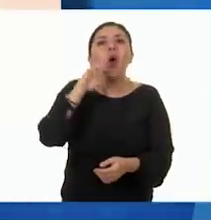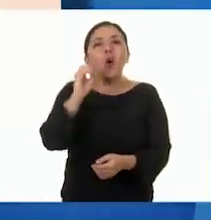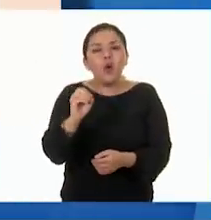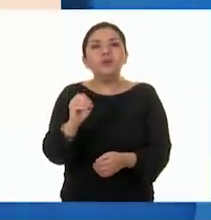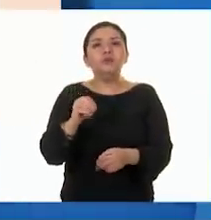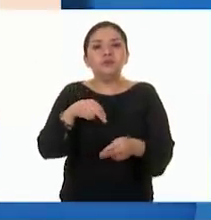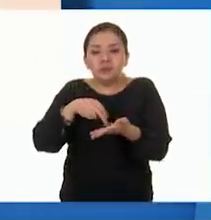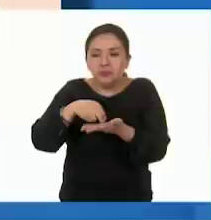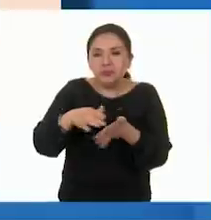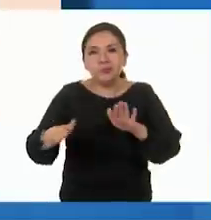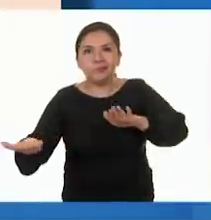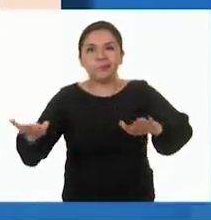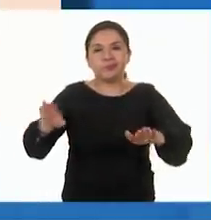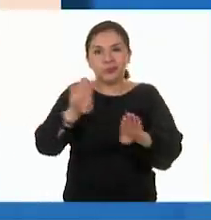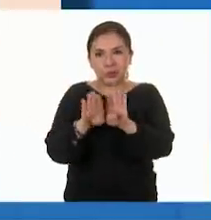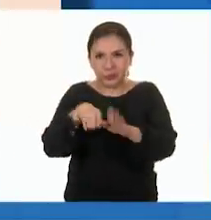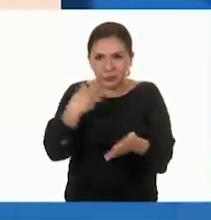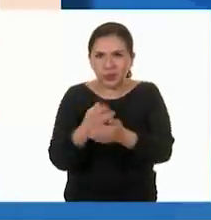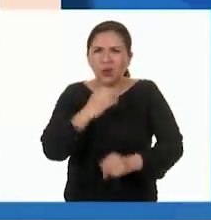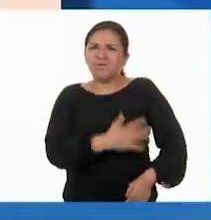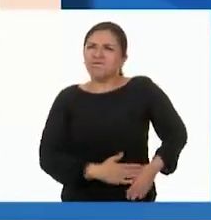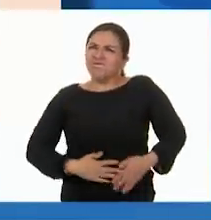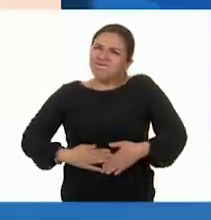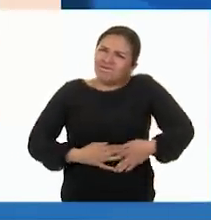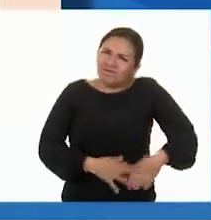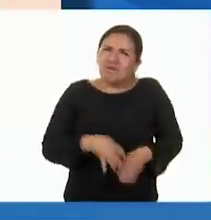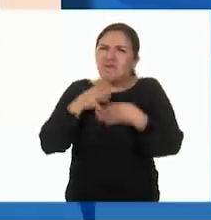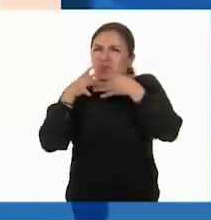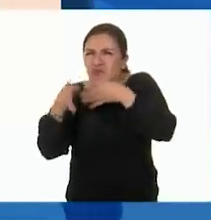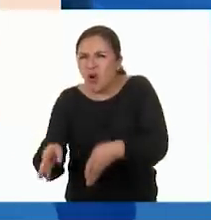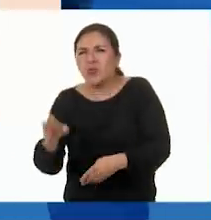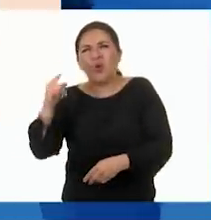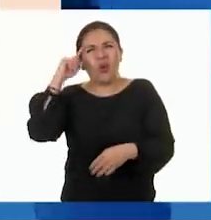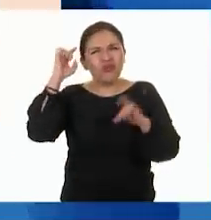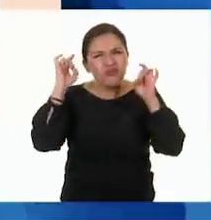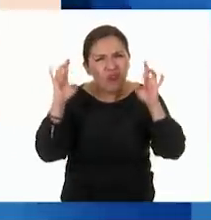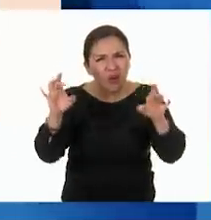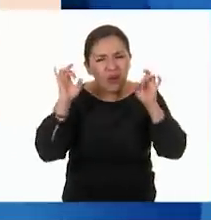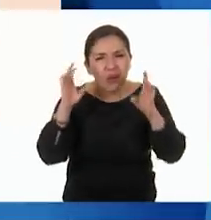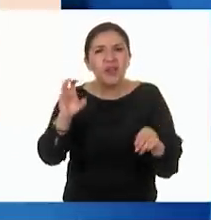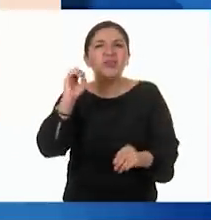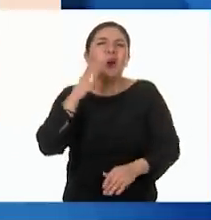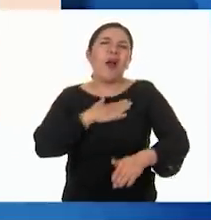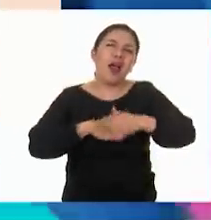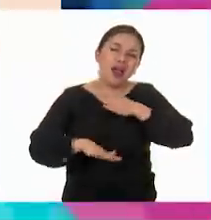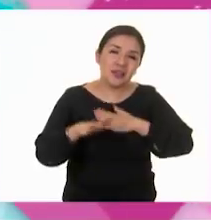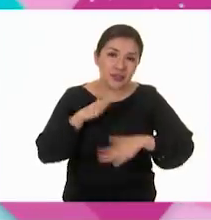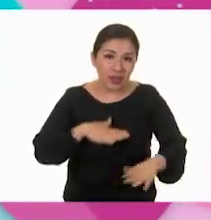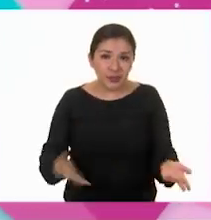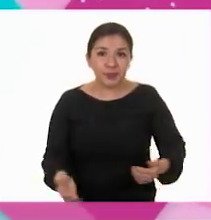sin tambalearte. Puedes sufrir náuseas o vómito, dolores de cabeza o fatiga.